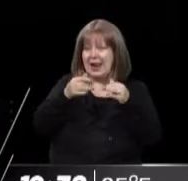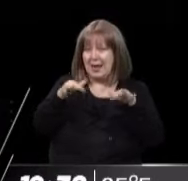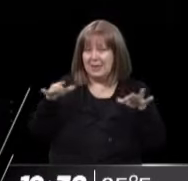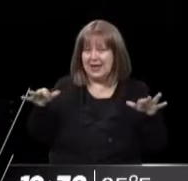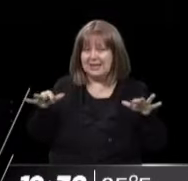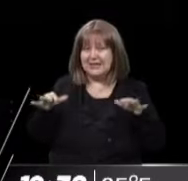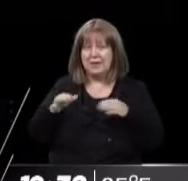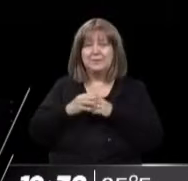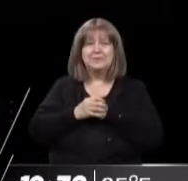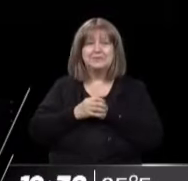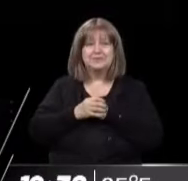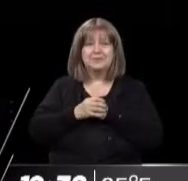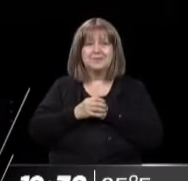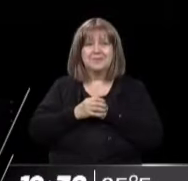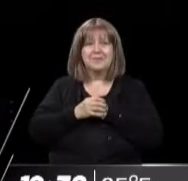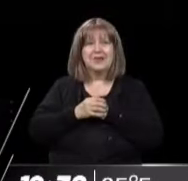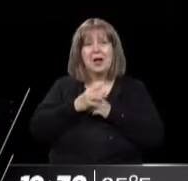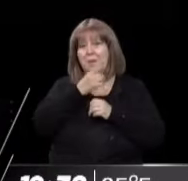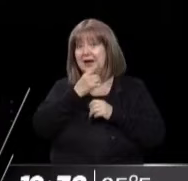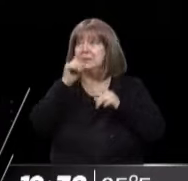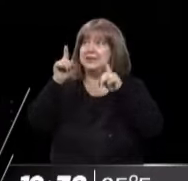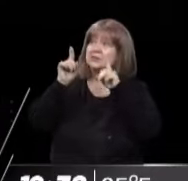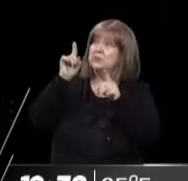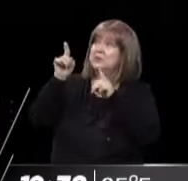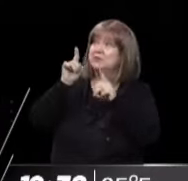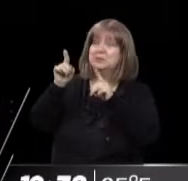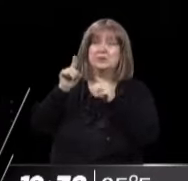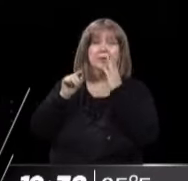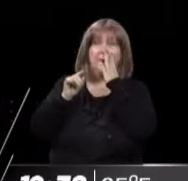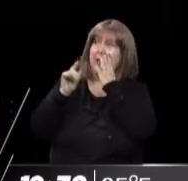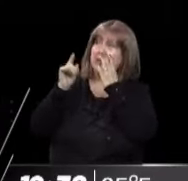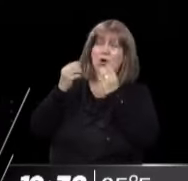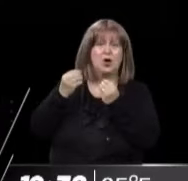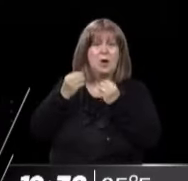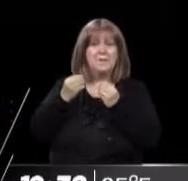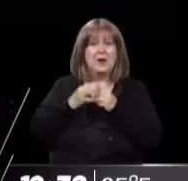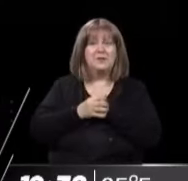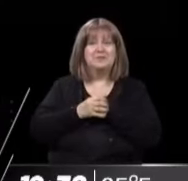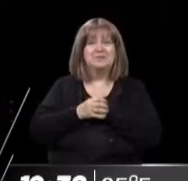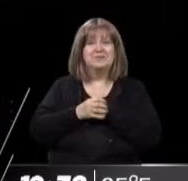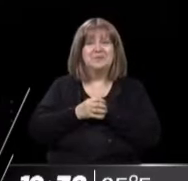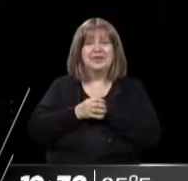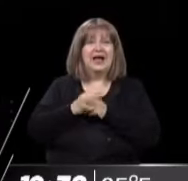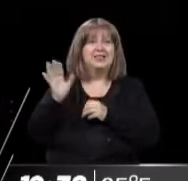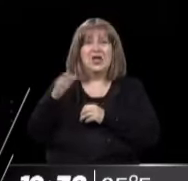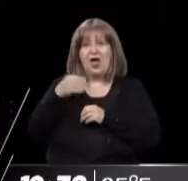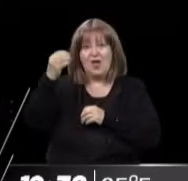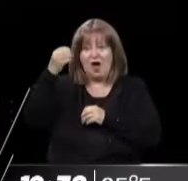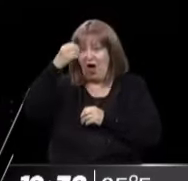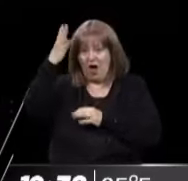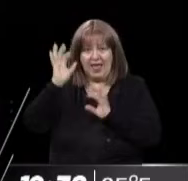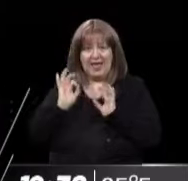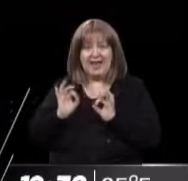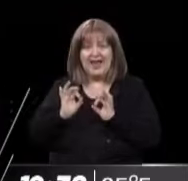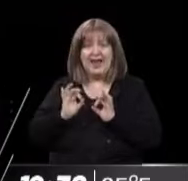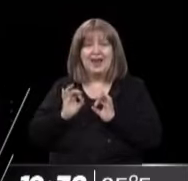la claro, alternativa. Sí, es para llevarlo a la playa. ¿Y eso que lo habrán comprado original? La tenés con eso, Gisela. ¿Y